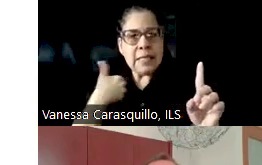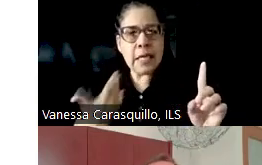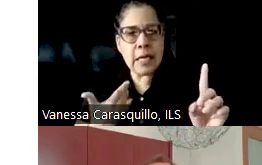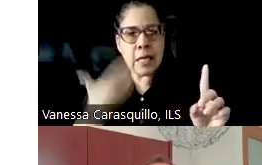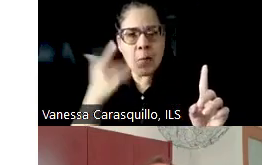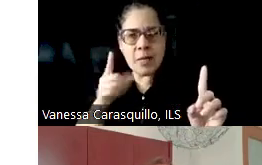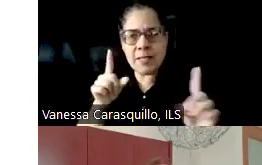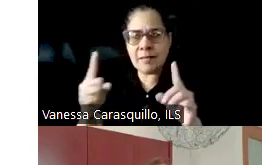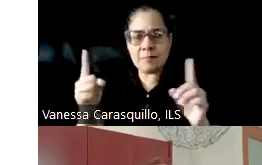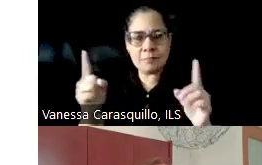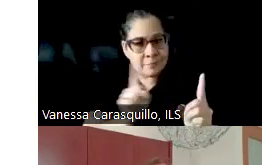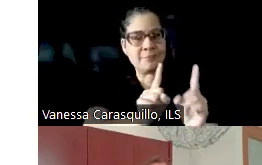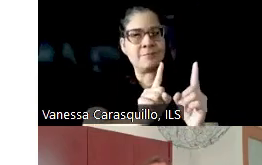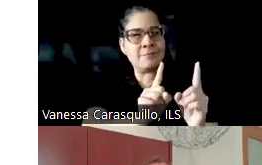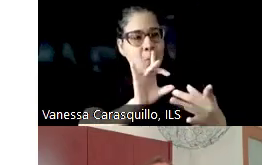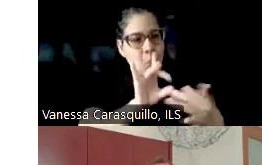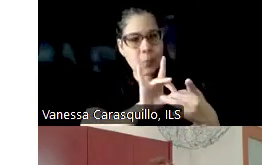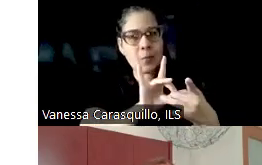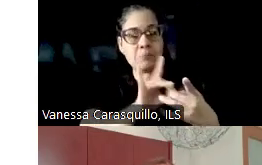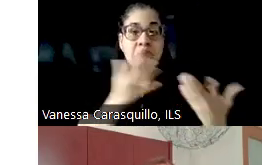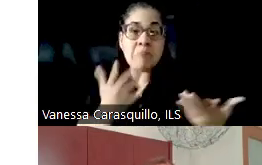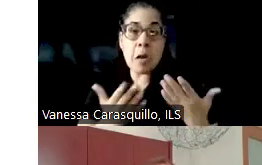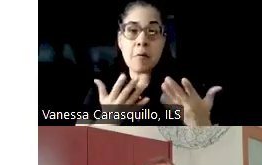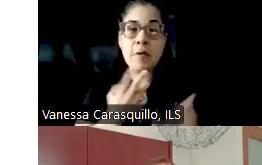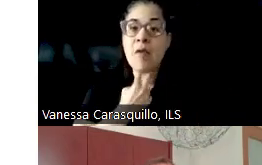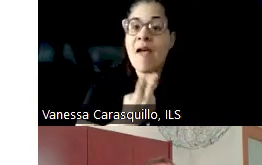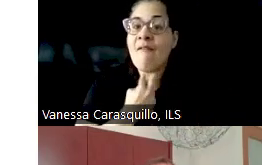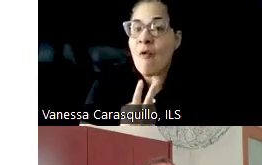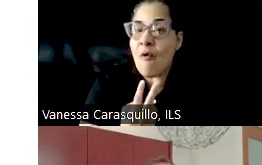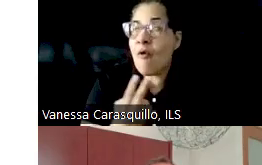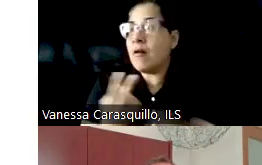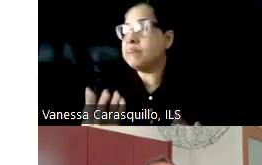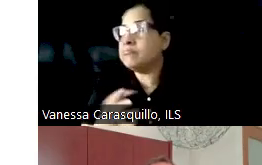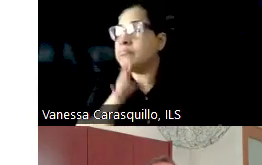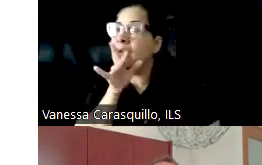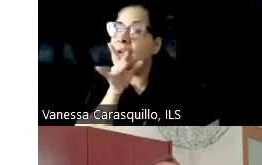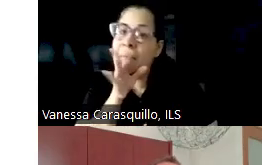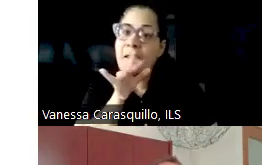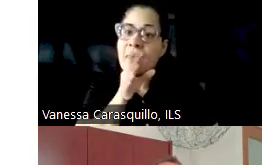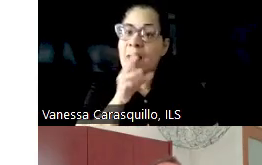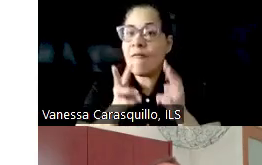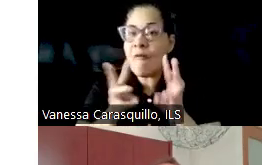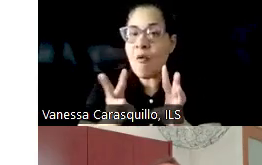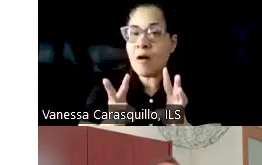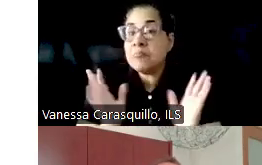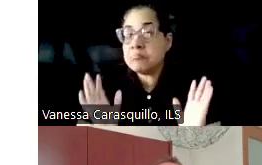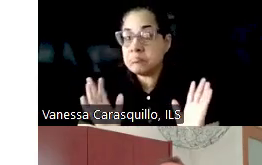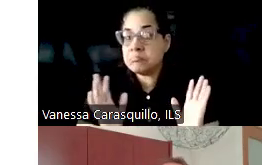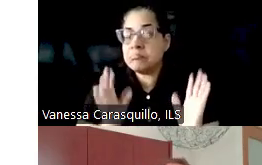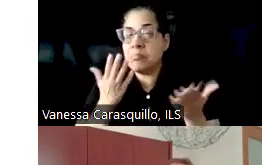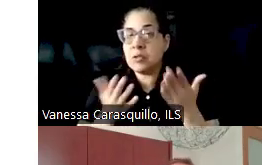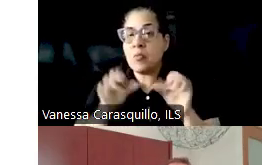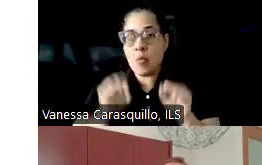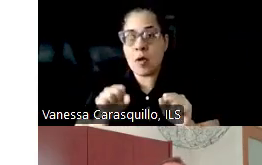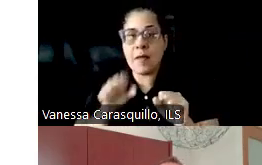con ella. Es el tono de voz, es la forma de hablar. Todo eso puede incidir a identificar no solamente las